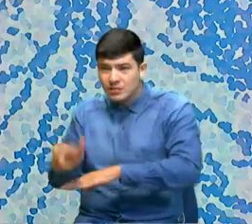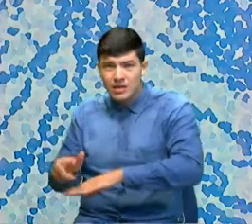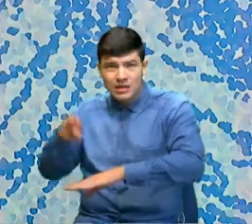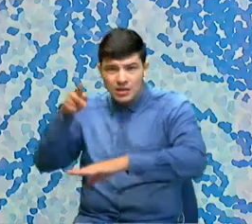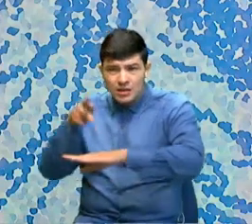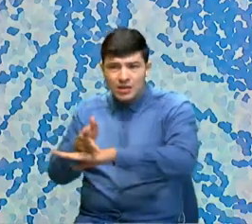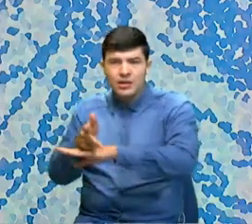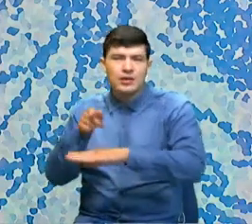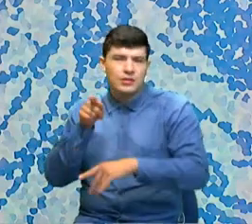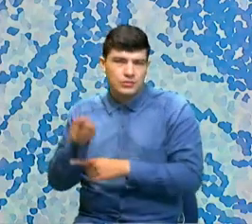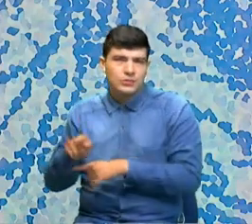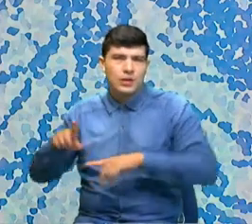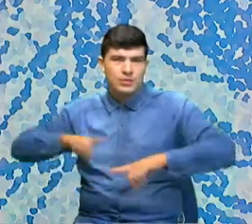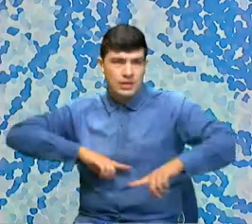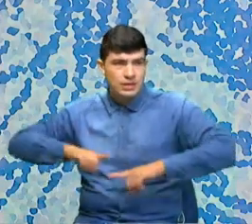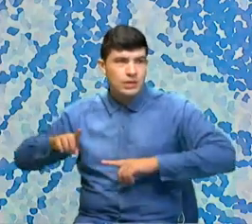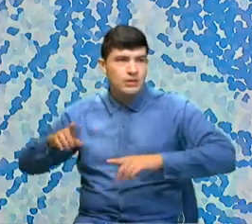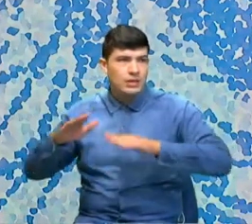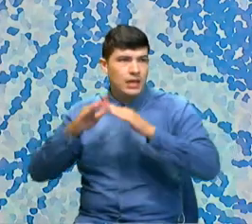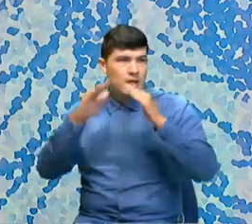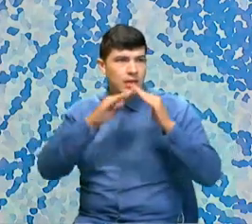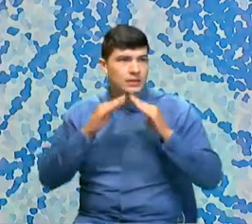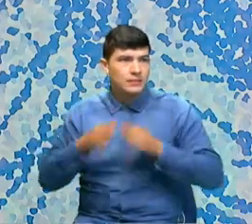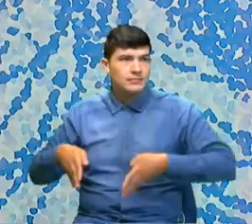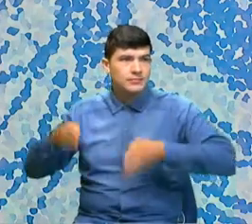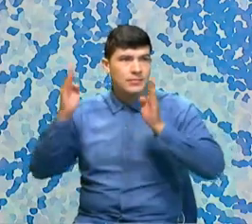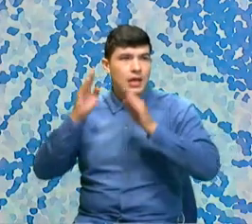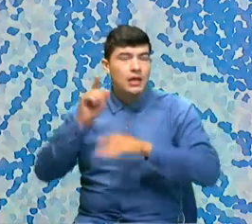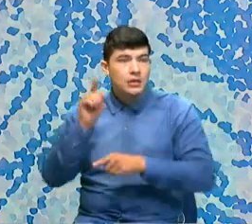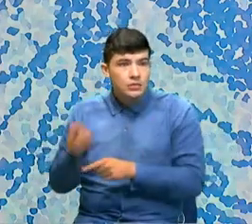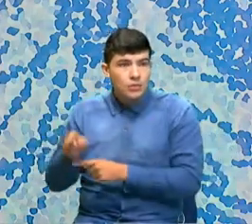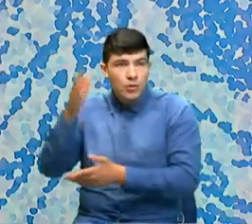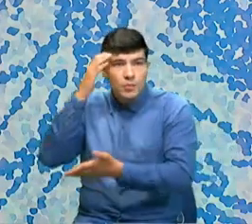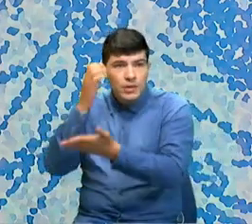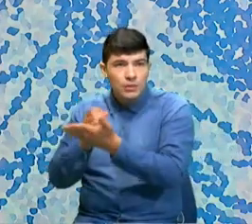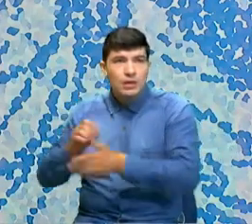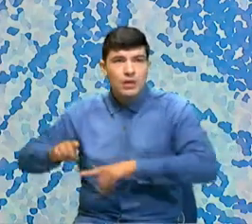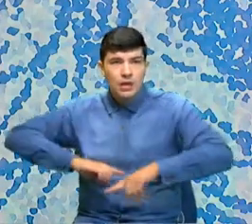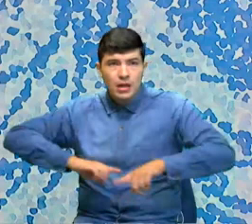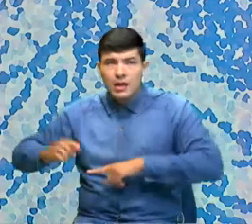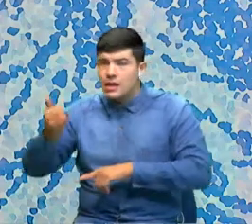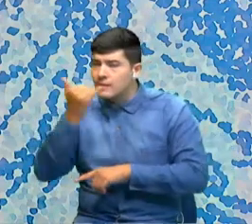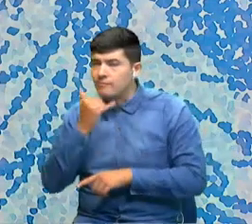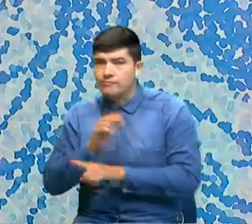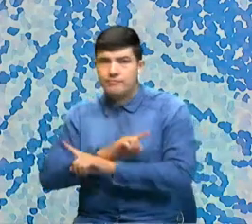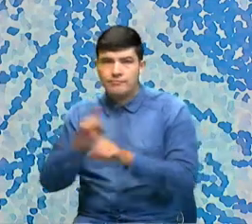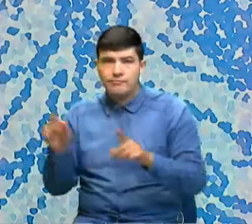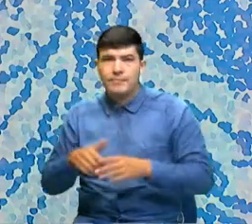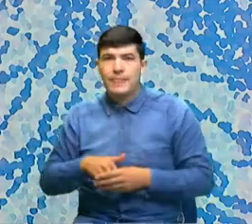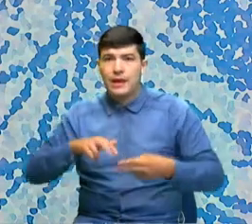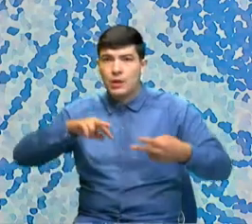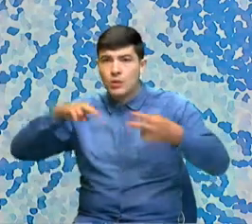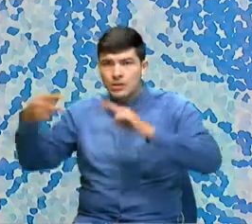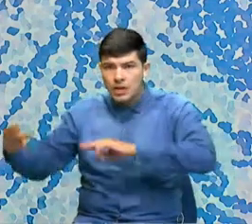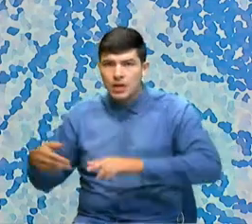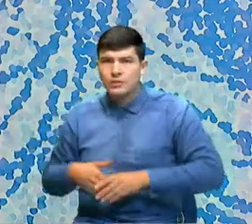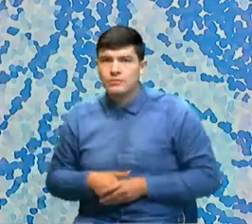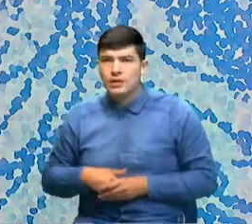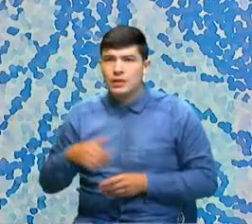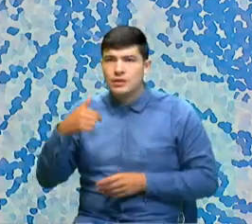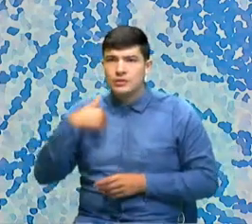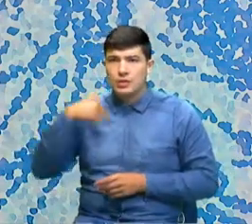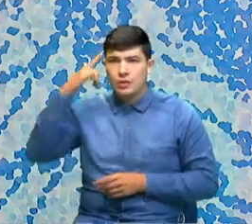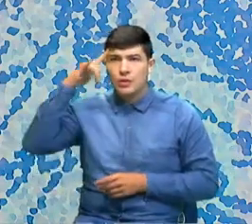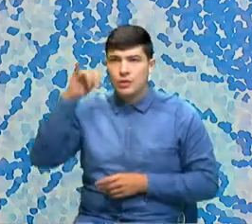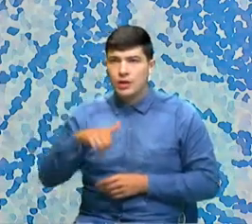exclusivamente la administración. Uh-huh. La posición de la administración no es equívoca. Al contrario, creo que el